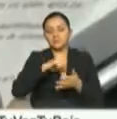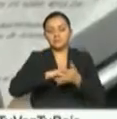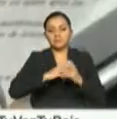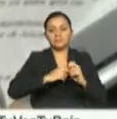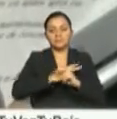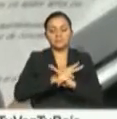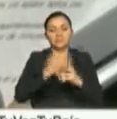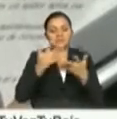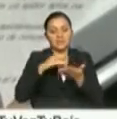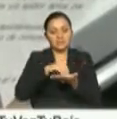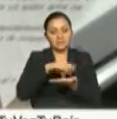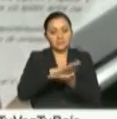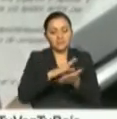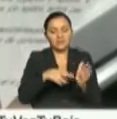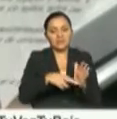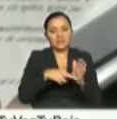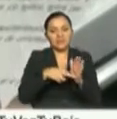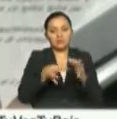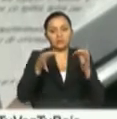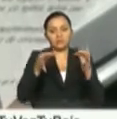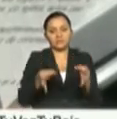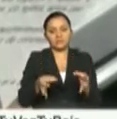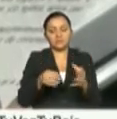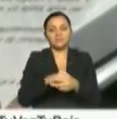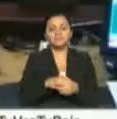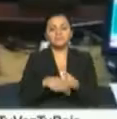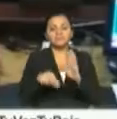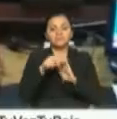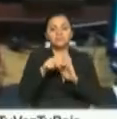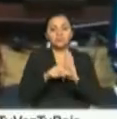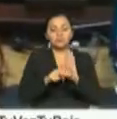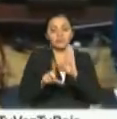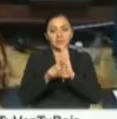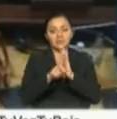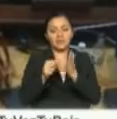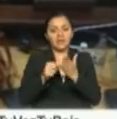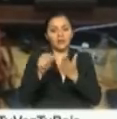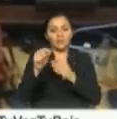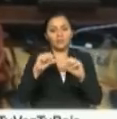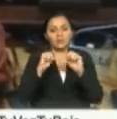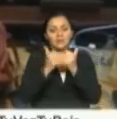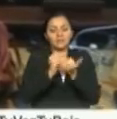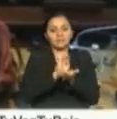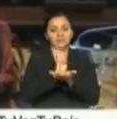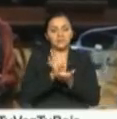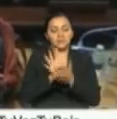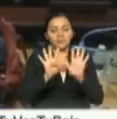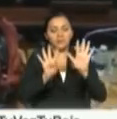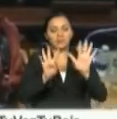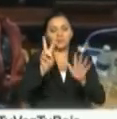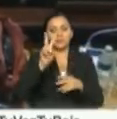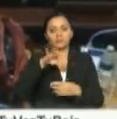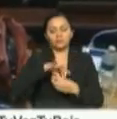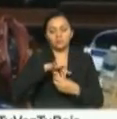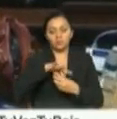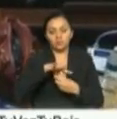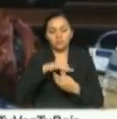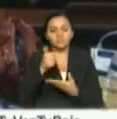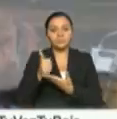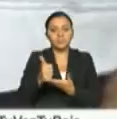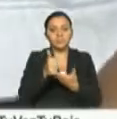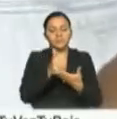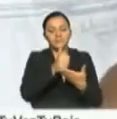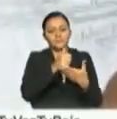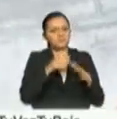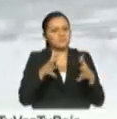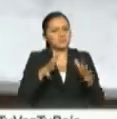cual ya consta en registro oficial. La normativa fue aprobada por la Asamblea Nacional con 92 votos a favor, beneficiando a